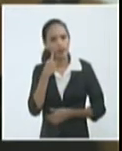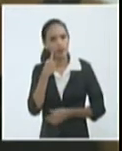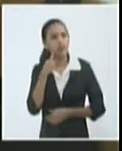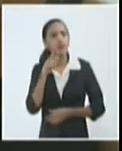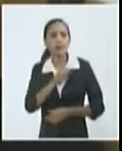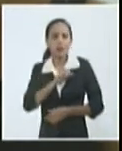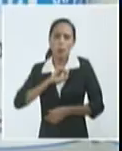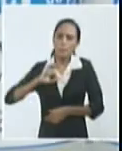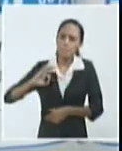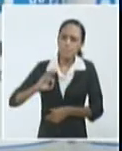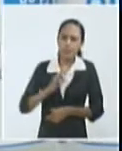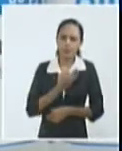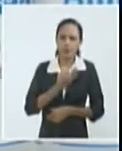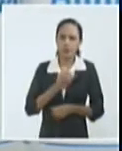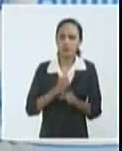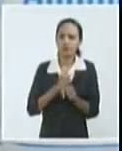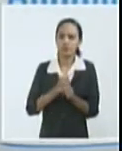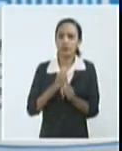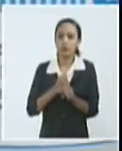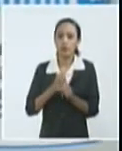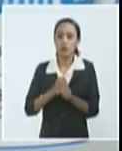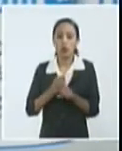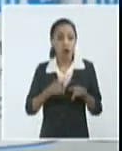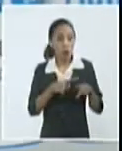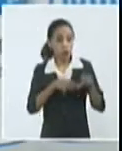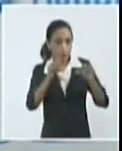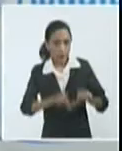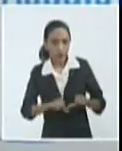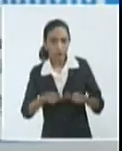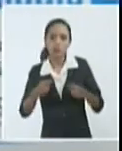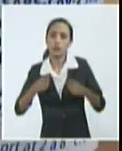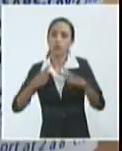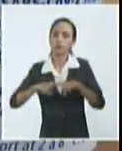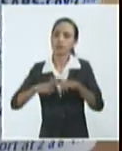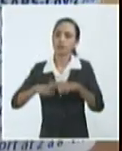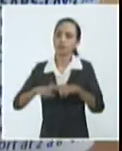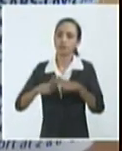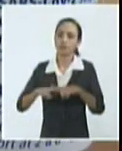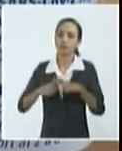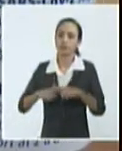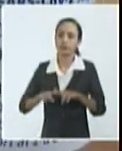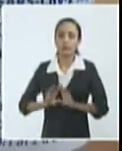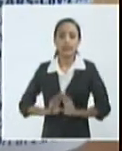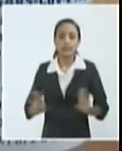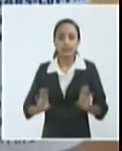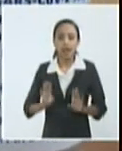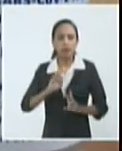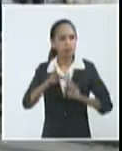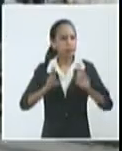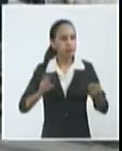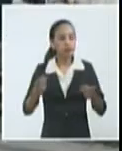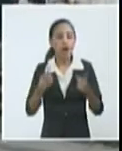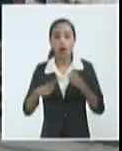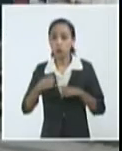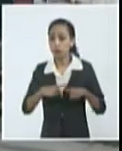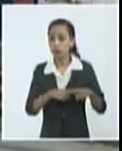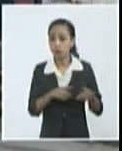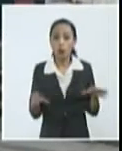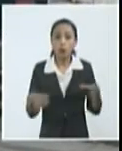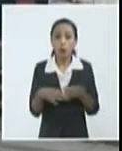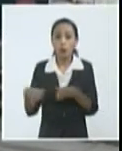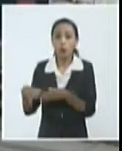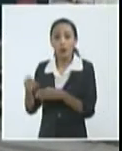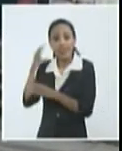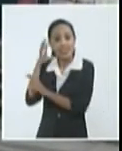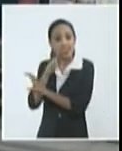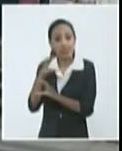partir también de las cosas que no salieron bien. Y ya hemos planteado orientar algunas de estas sesiones científicas a